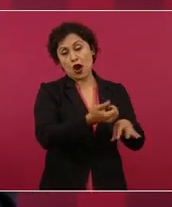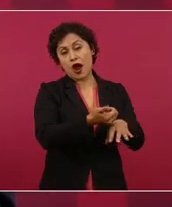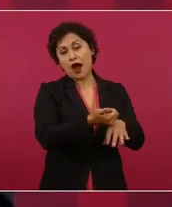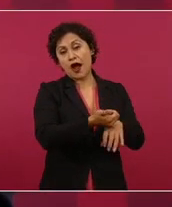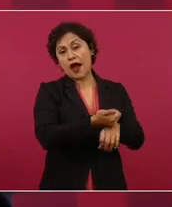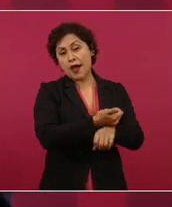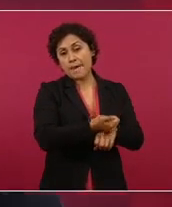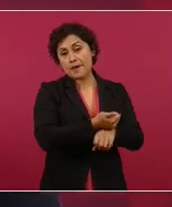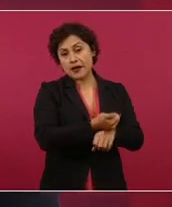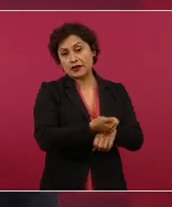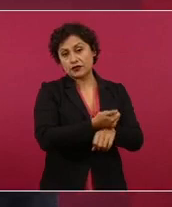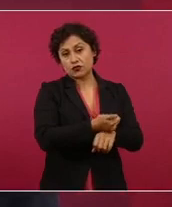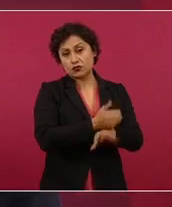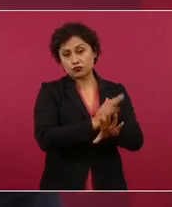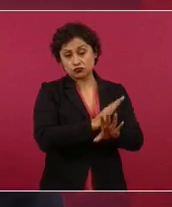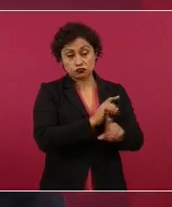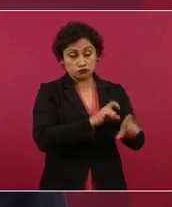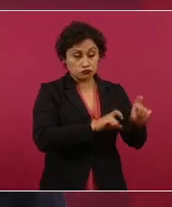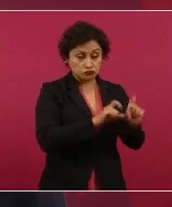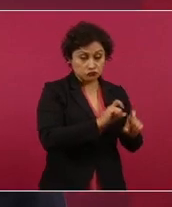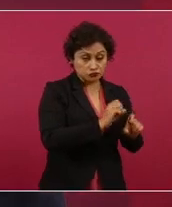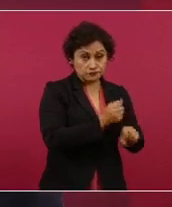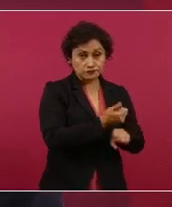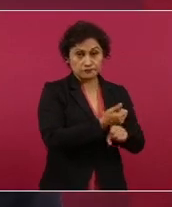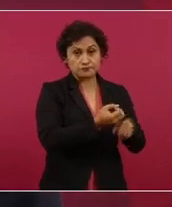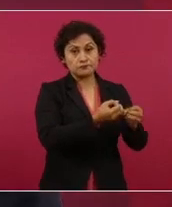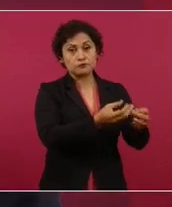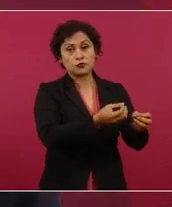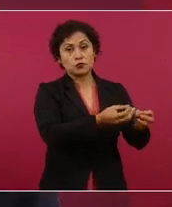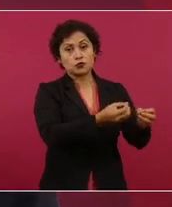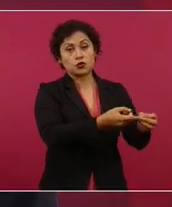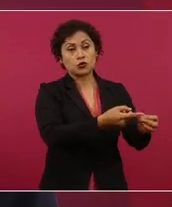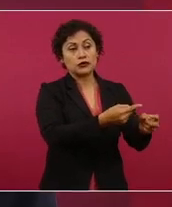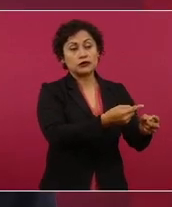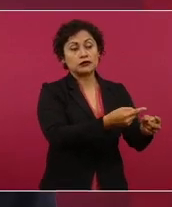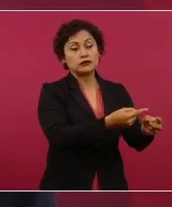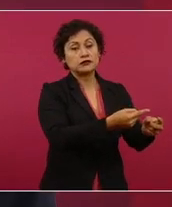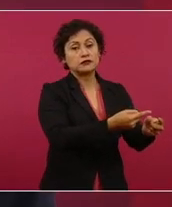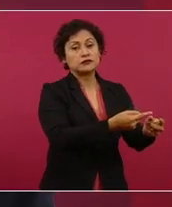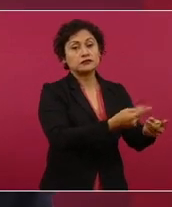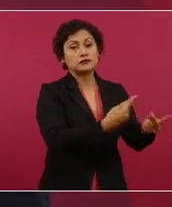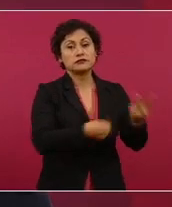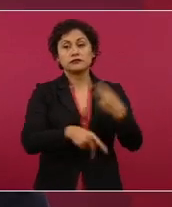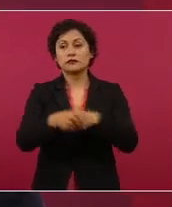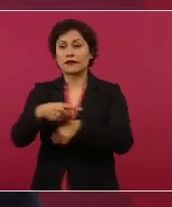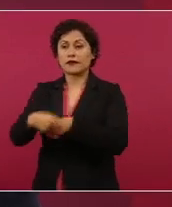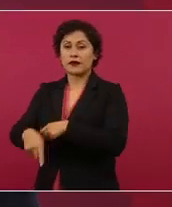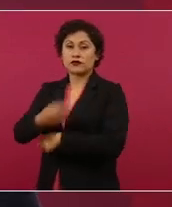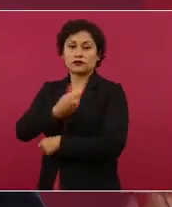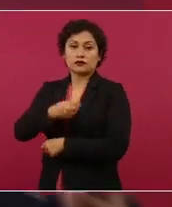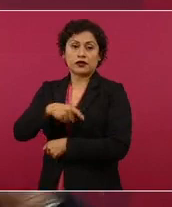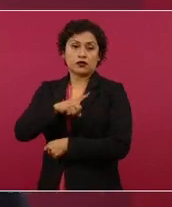amarillo, que puede ser transgénico y dañino para la salud, pues